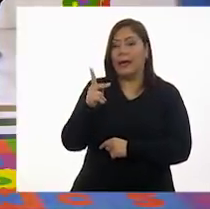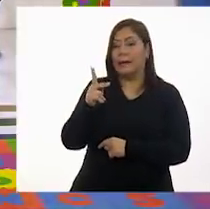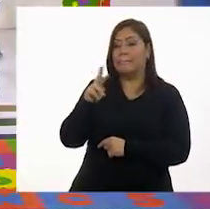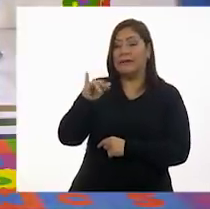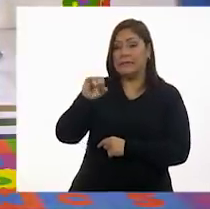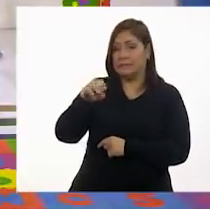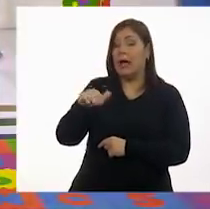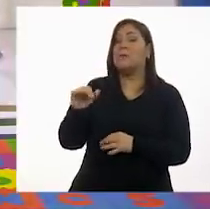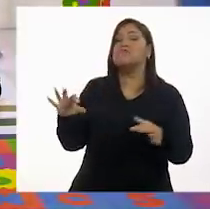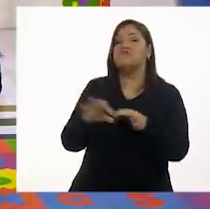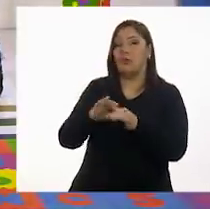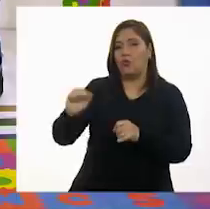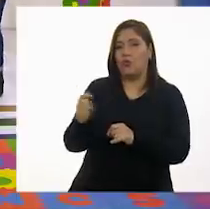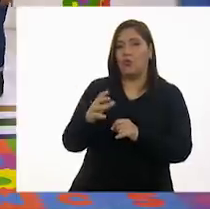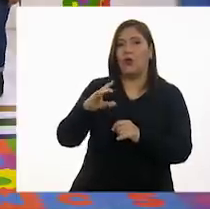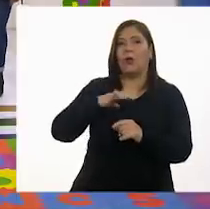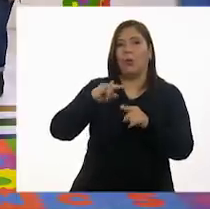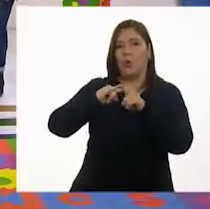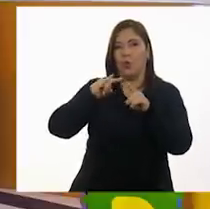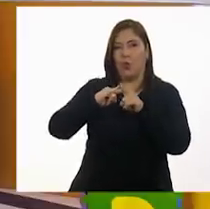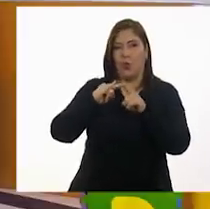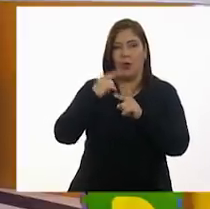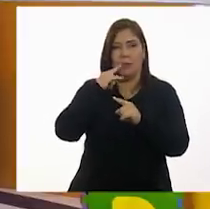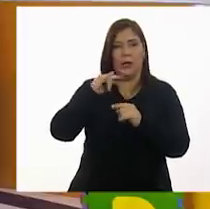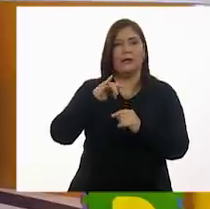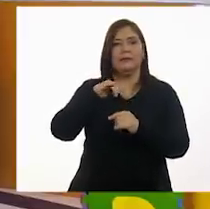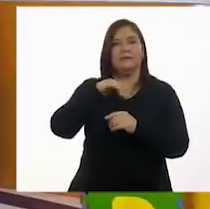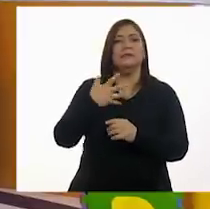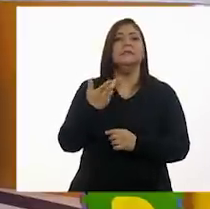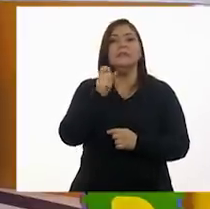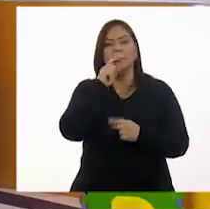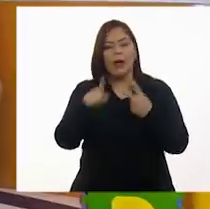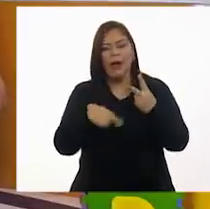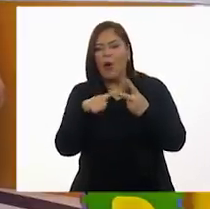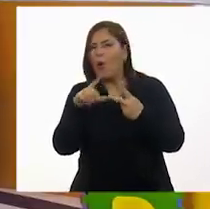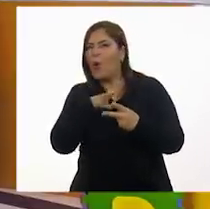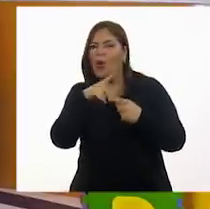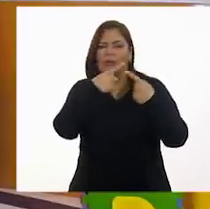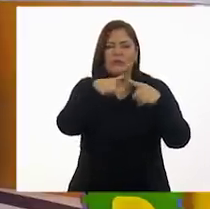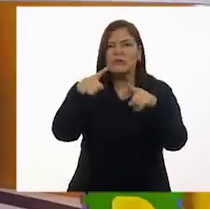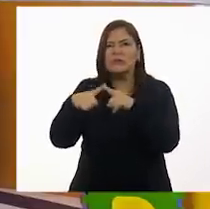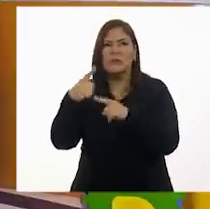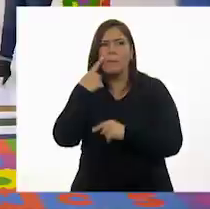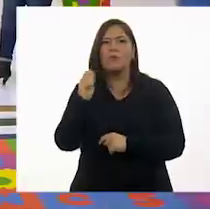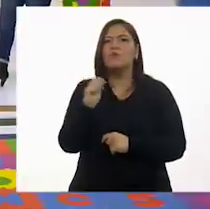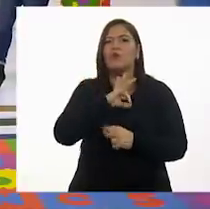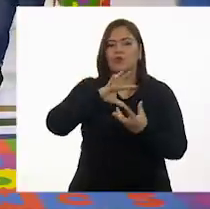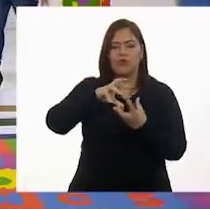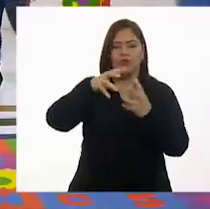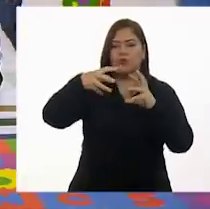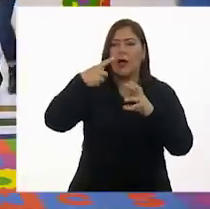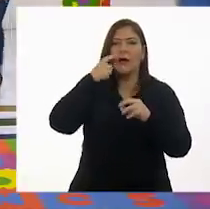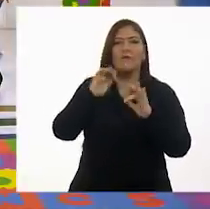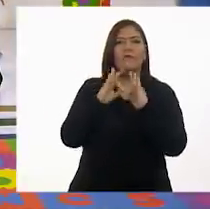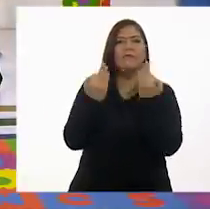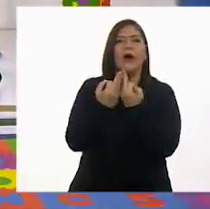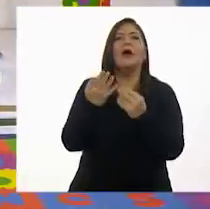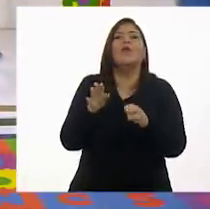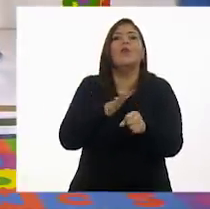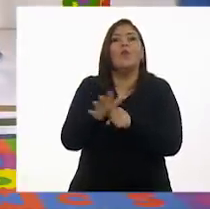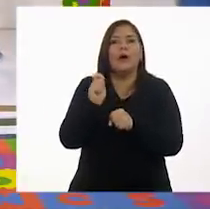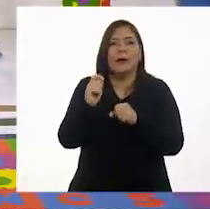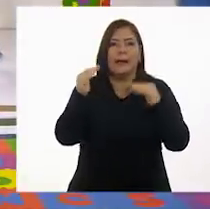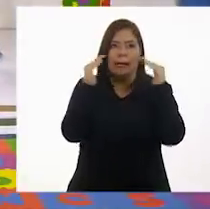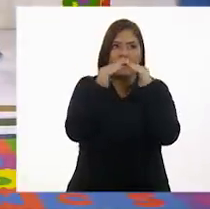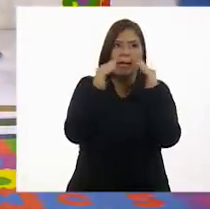prisma. Ajá. Hay varios objetos que pueden ser prismas. ¿Ya encontraste otro? Esa figura de casita puede tener